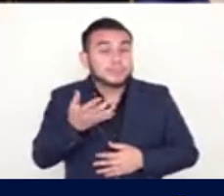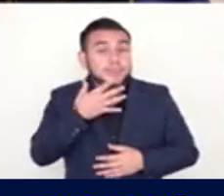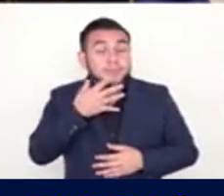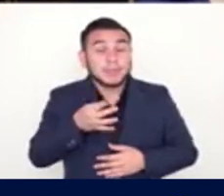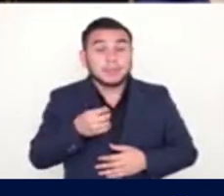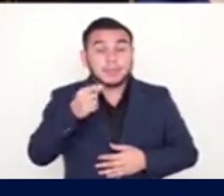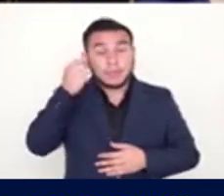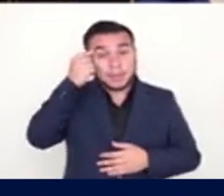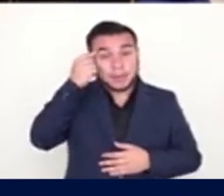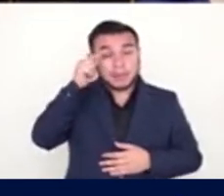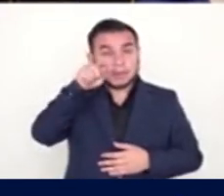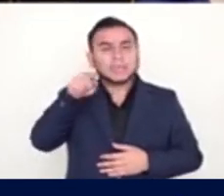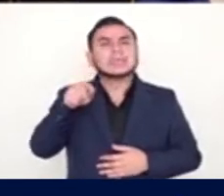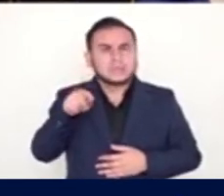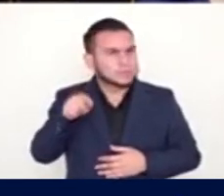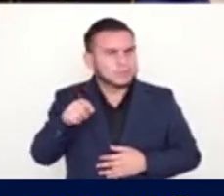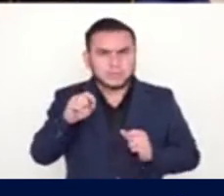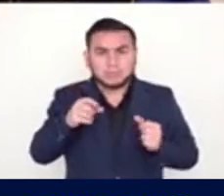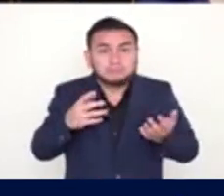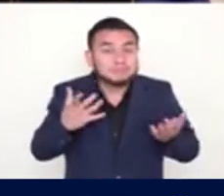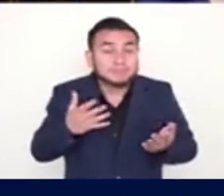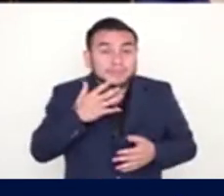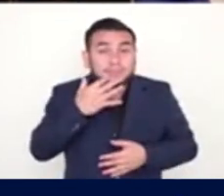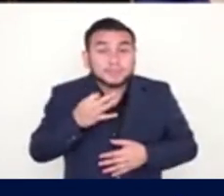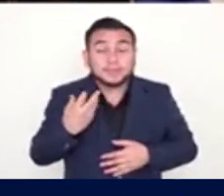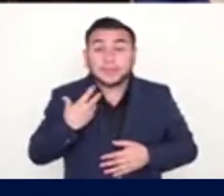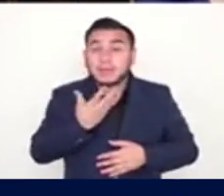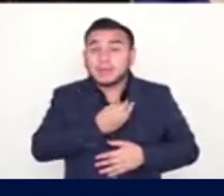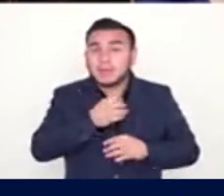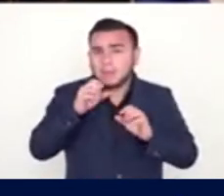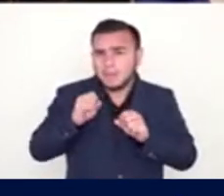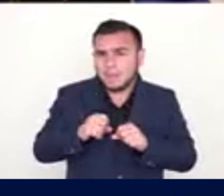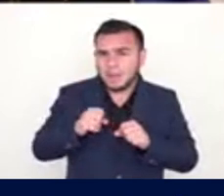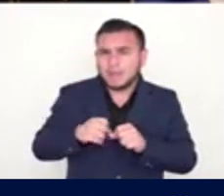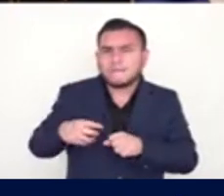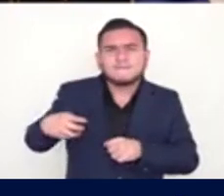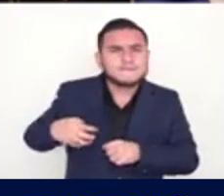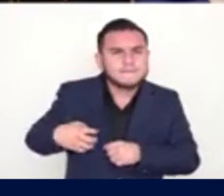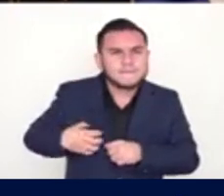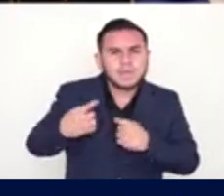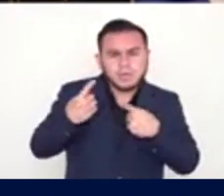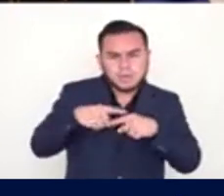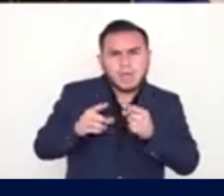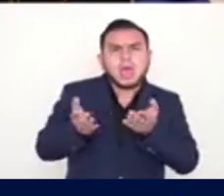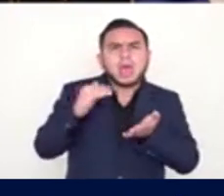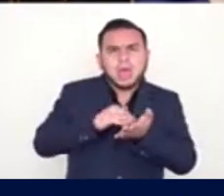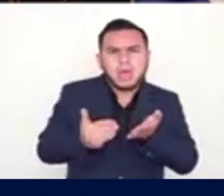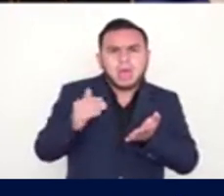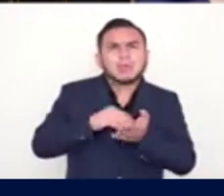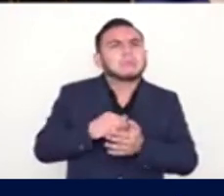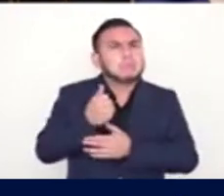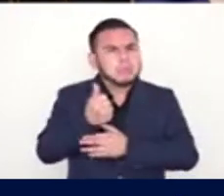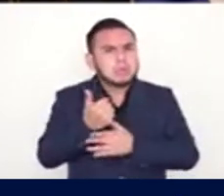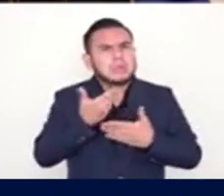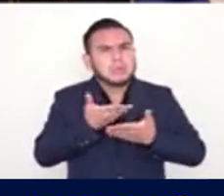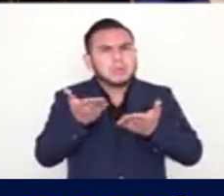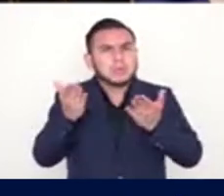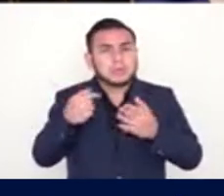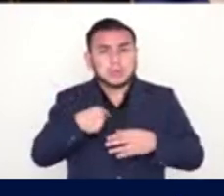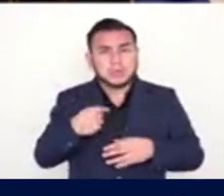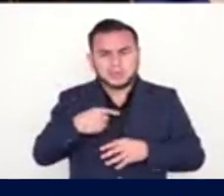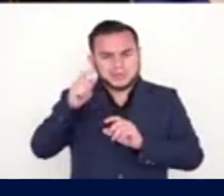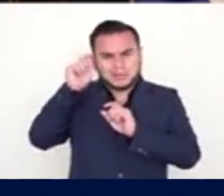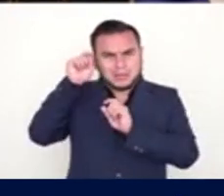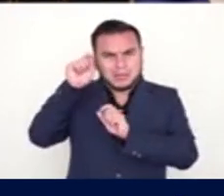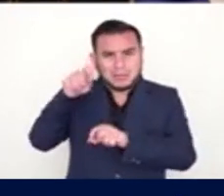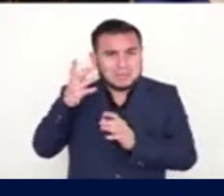pero ustedes piensan que sí. Y ustedes piensan que ustedes pueden mentir reiteradamente, y sí lo pueden hacer, porque yo en lo personal no lo voy a demandar